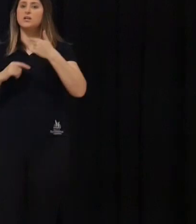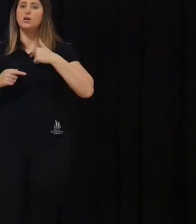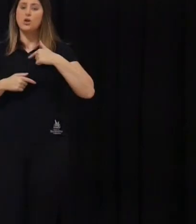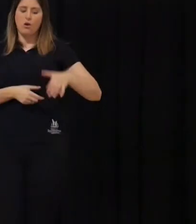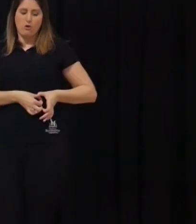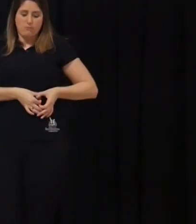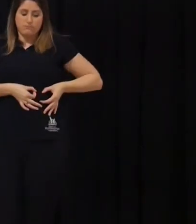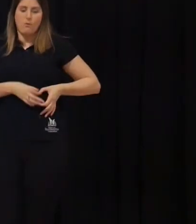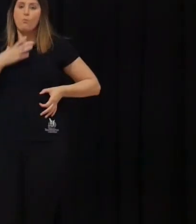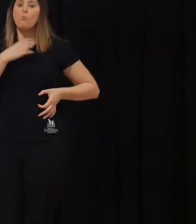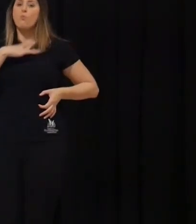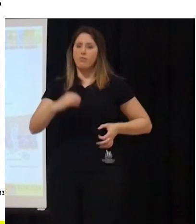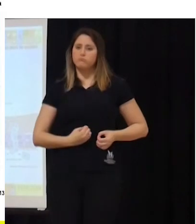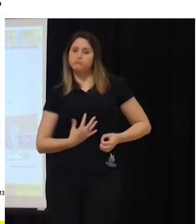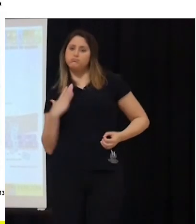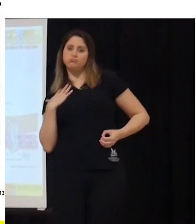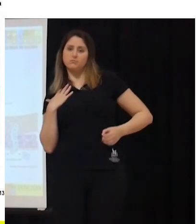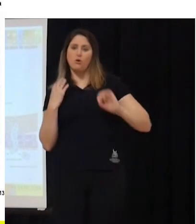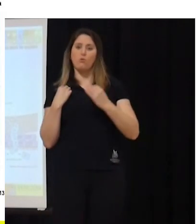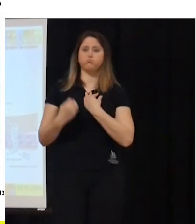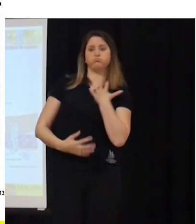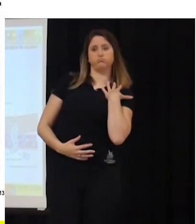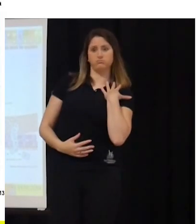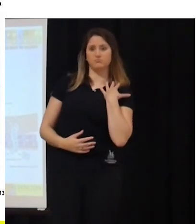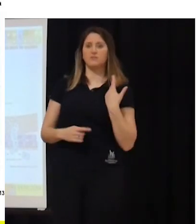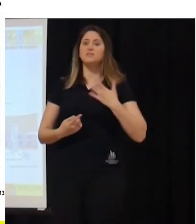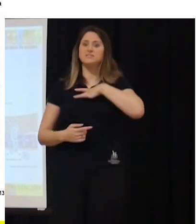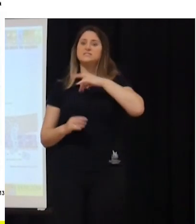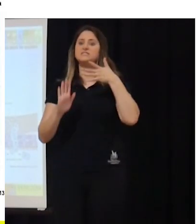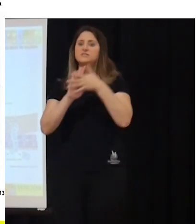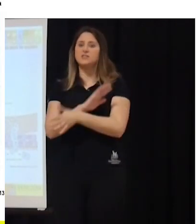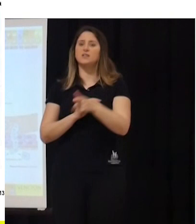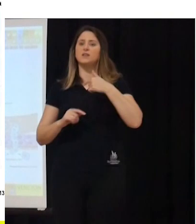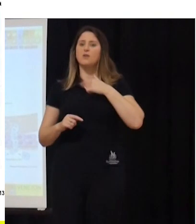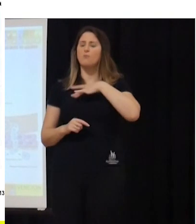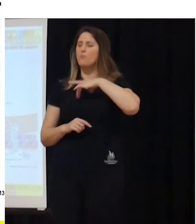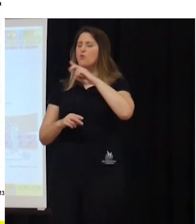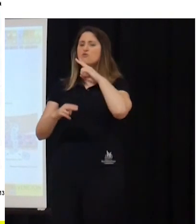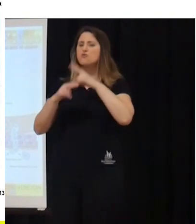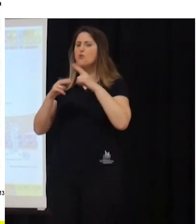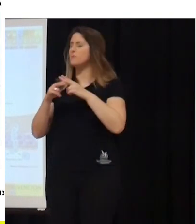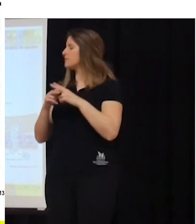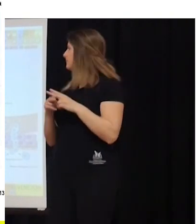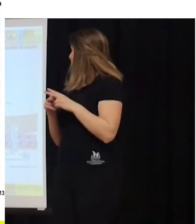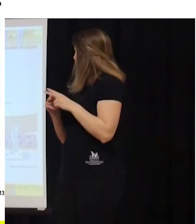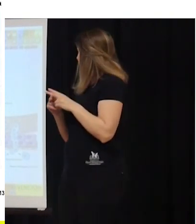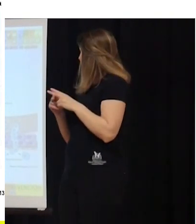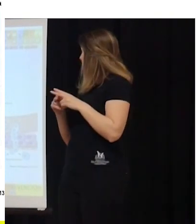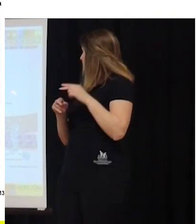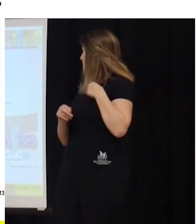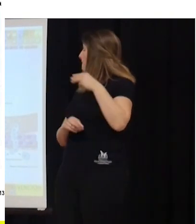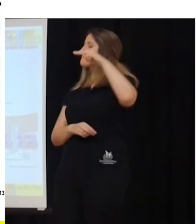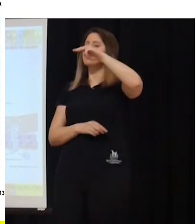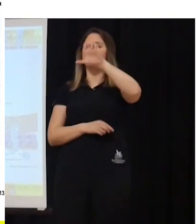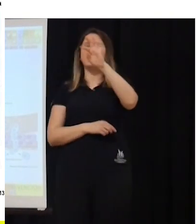está creciendo. Es lo que llamamos posibilidad de diseminar o establecer en el fin